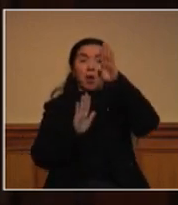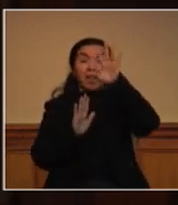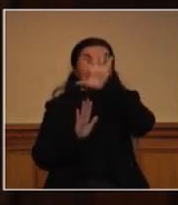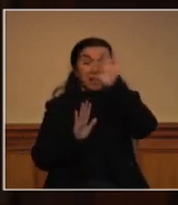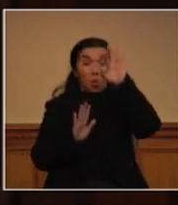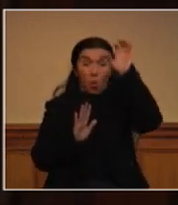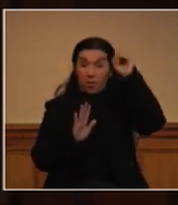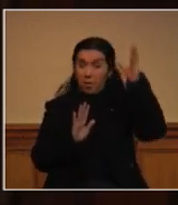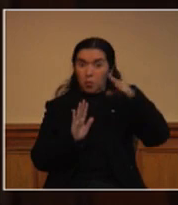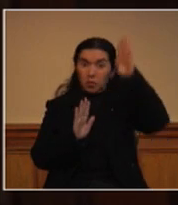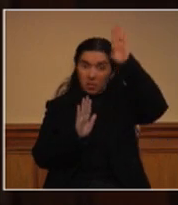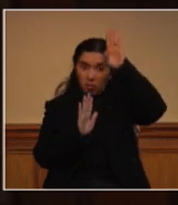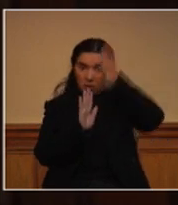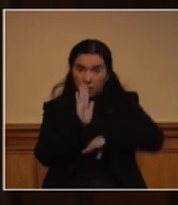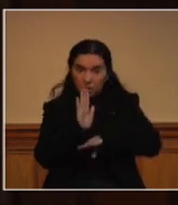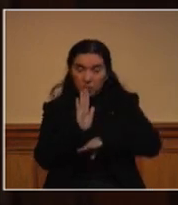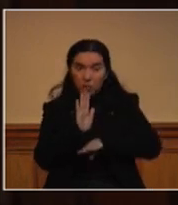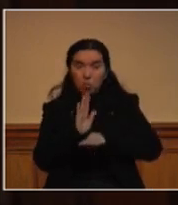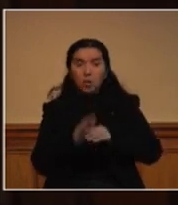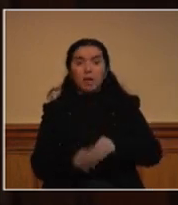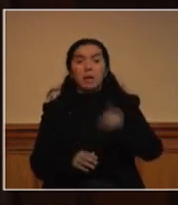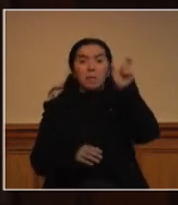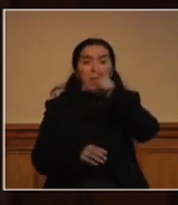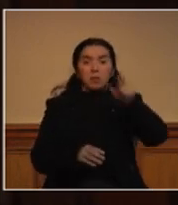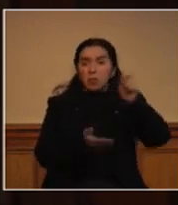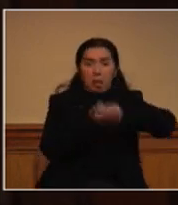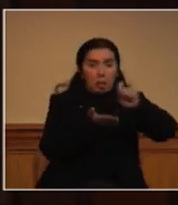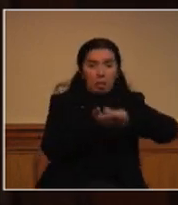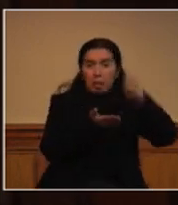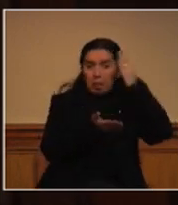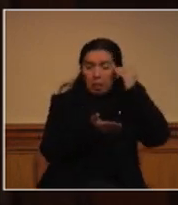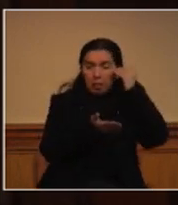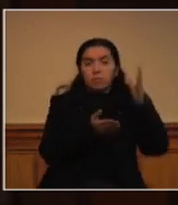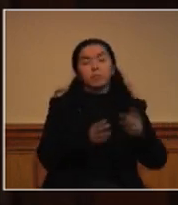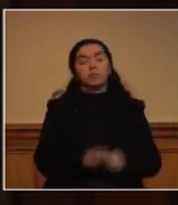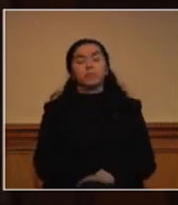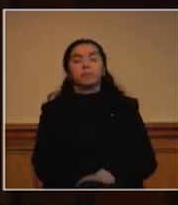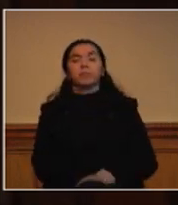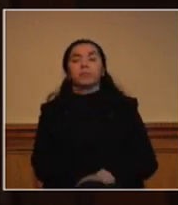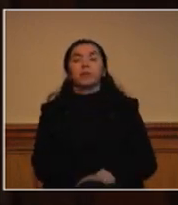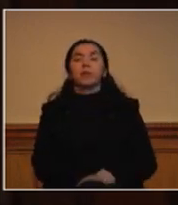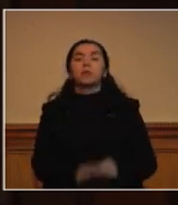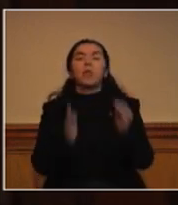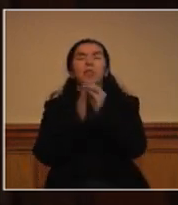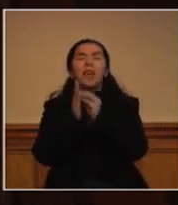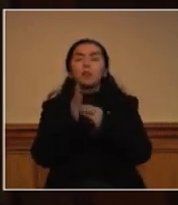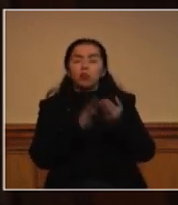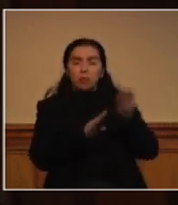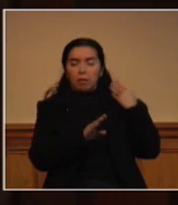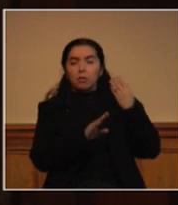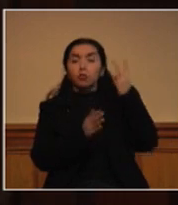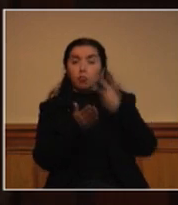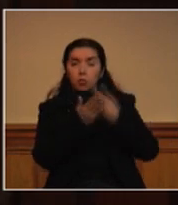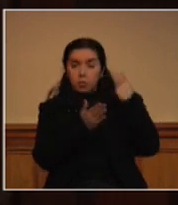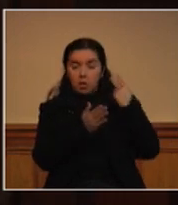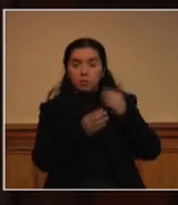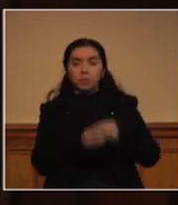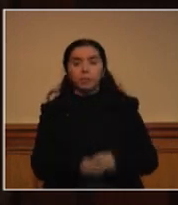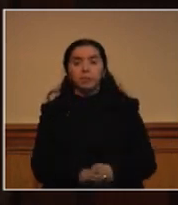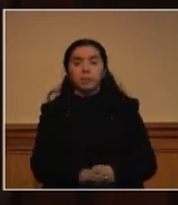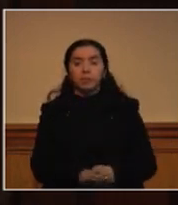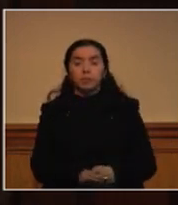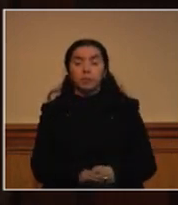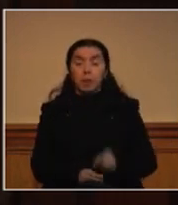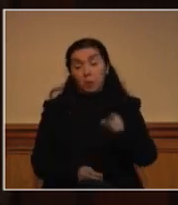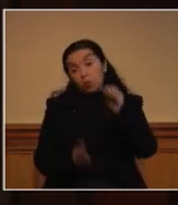de analfabetismo con relación a los daños obtenidos, a los datos obtenidos en el año 2000. Y bueno, sin embargo, este